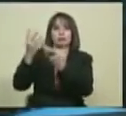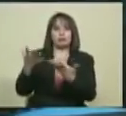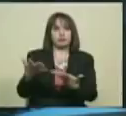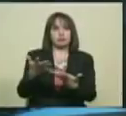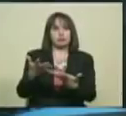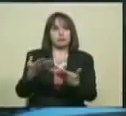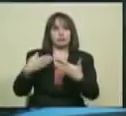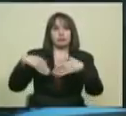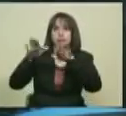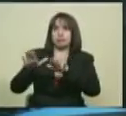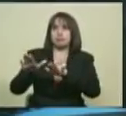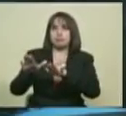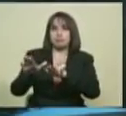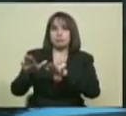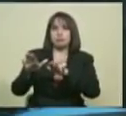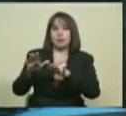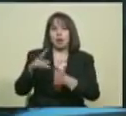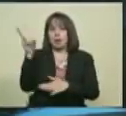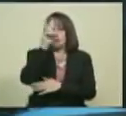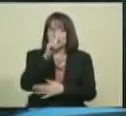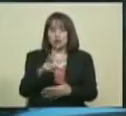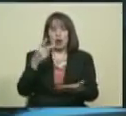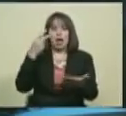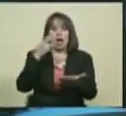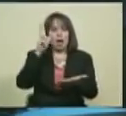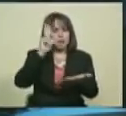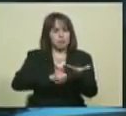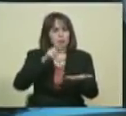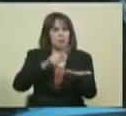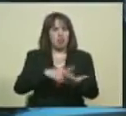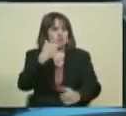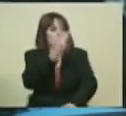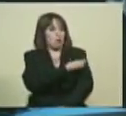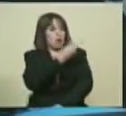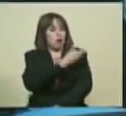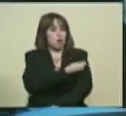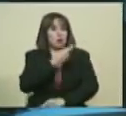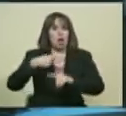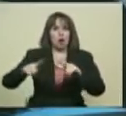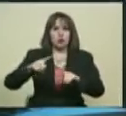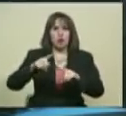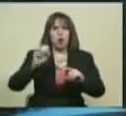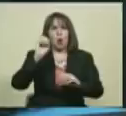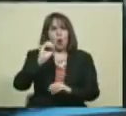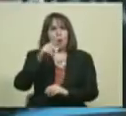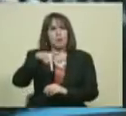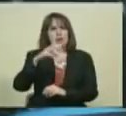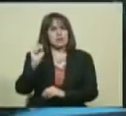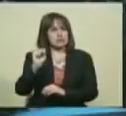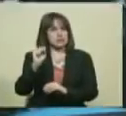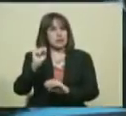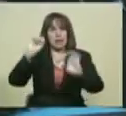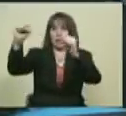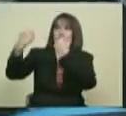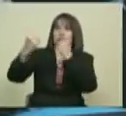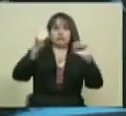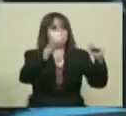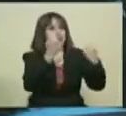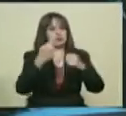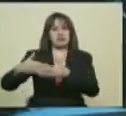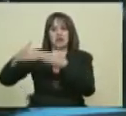Venezuela aprueba recursos para vacunas y medicamentos a través del Fondo Rotatorio Estratégico de la OPS. El bloqueo